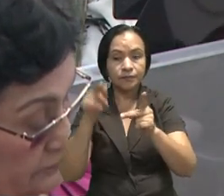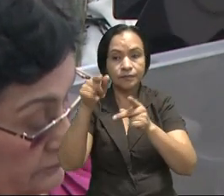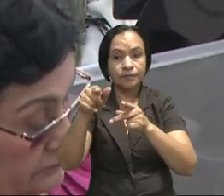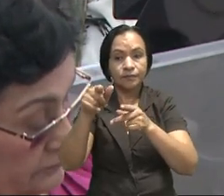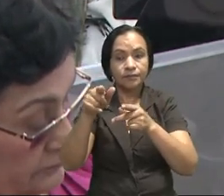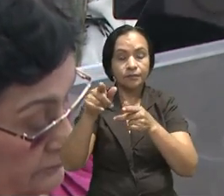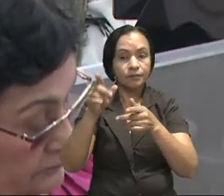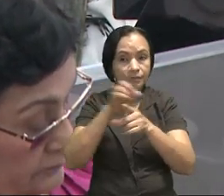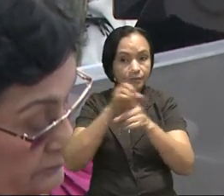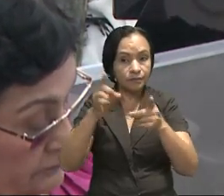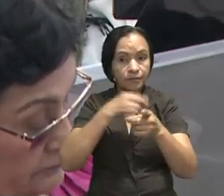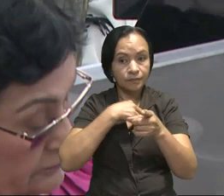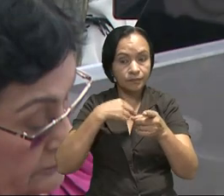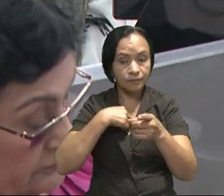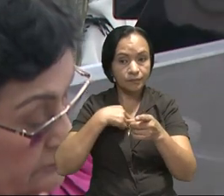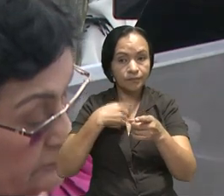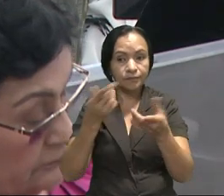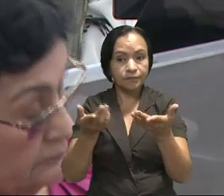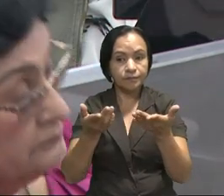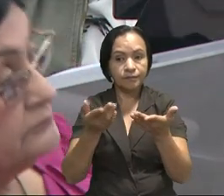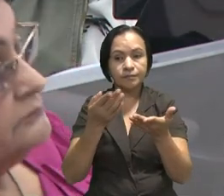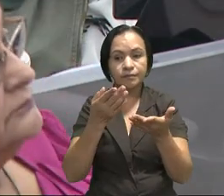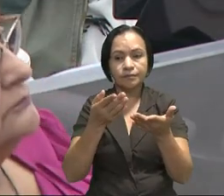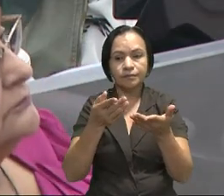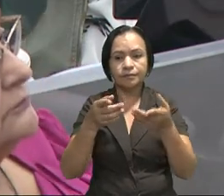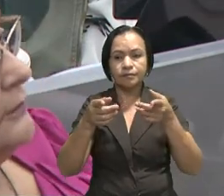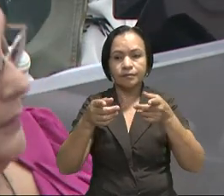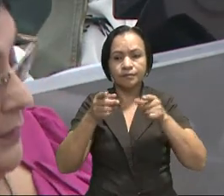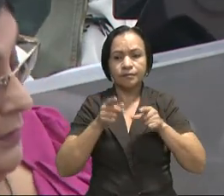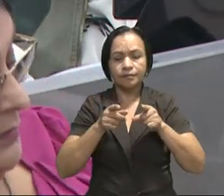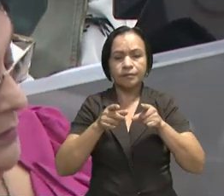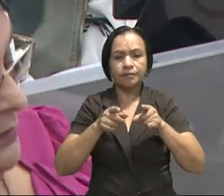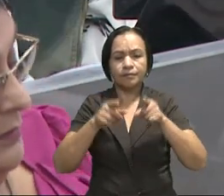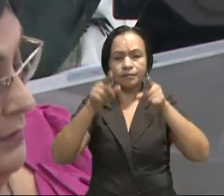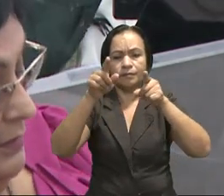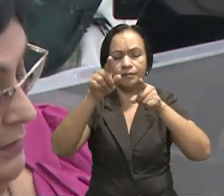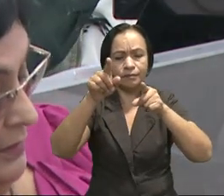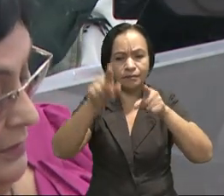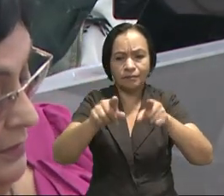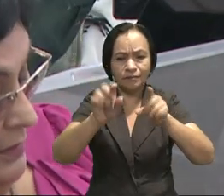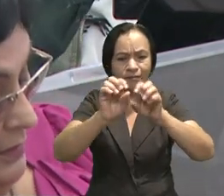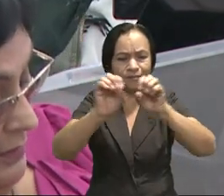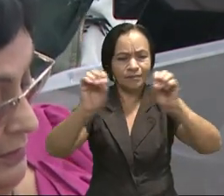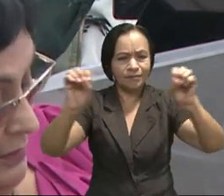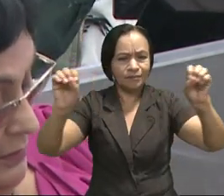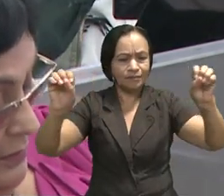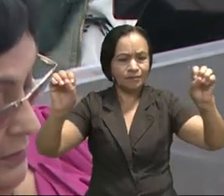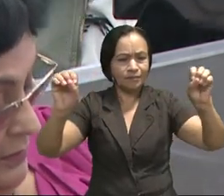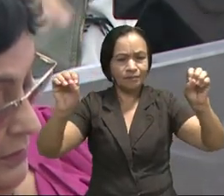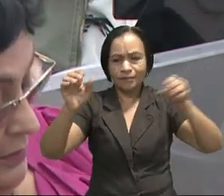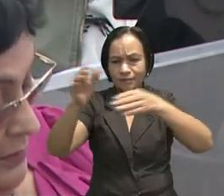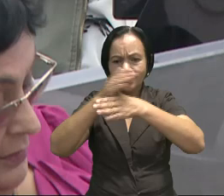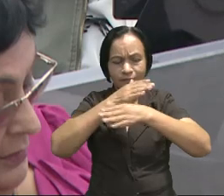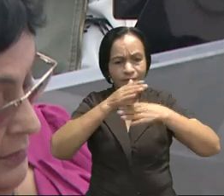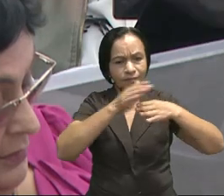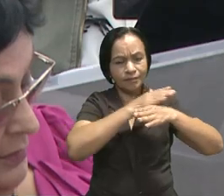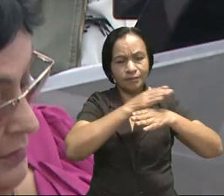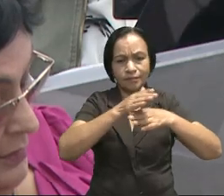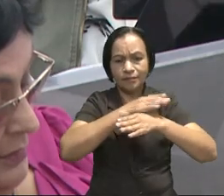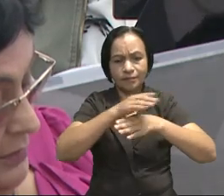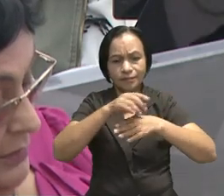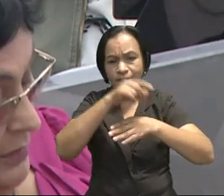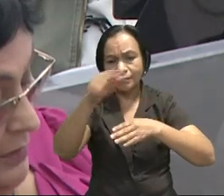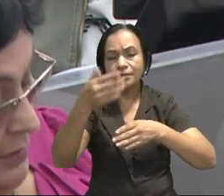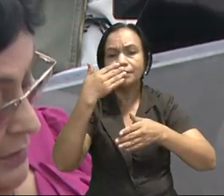determinado mérito. Eso es poner a los bueyes delante de la carreta. Nada tiene que ver una cosa con la otra, y por eso